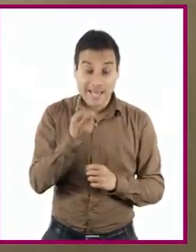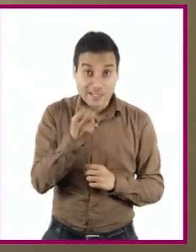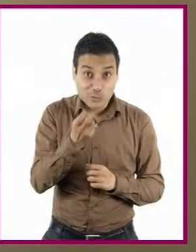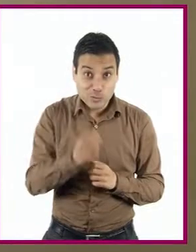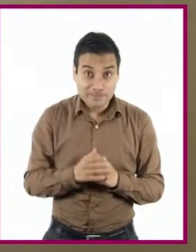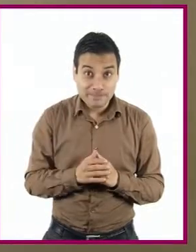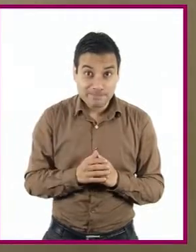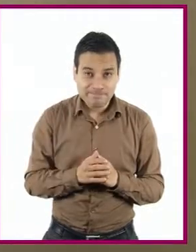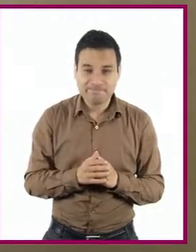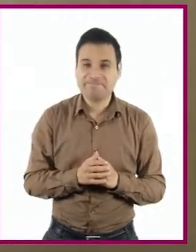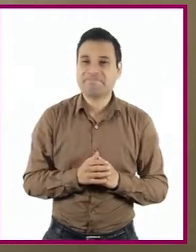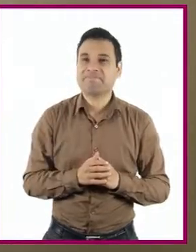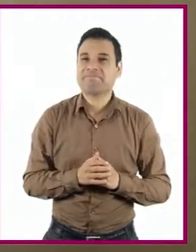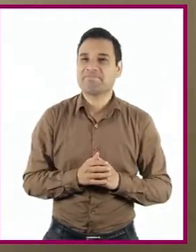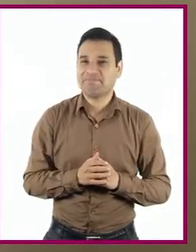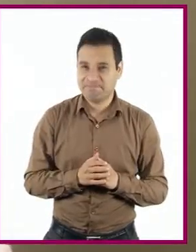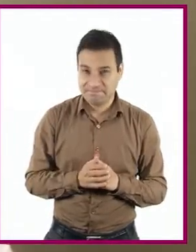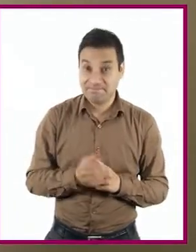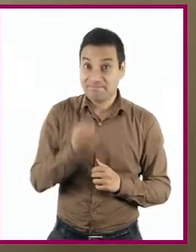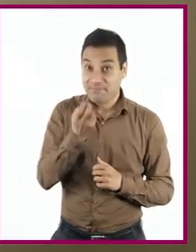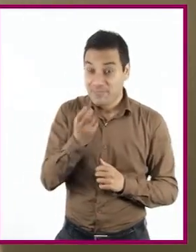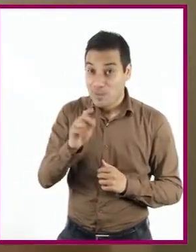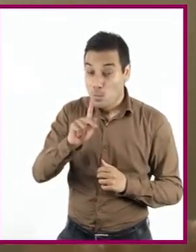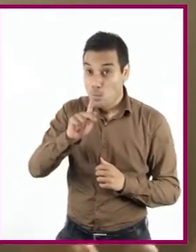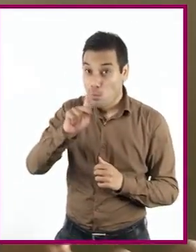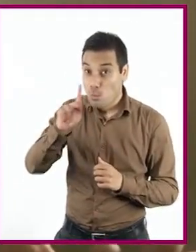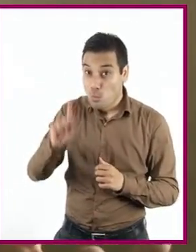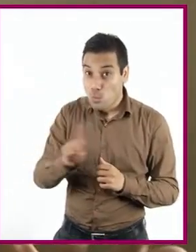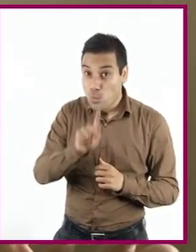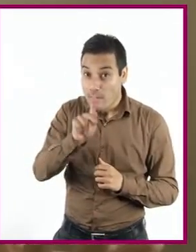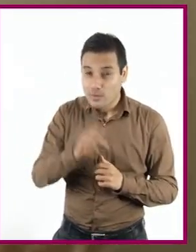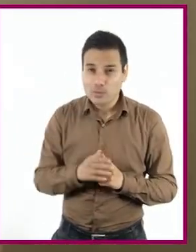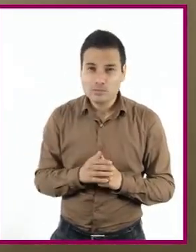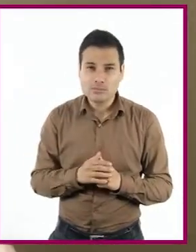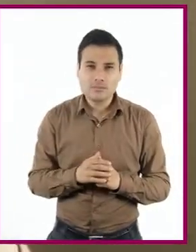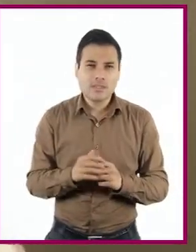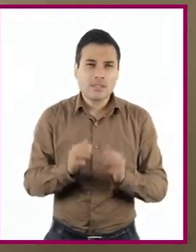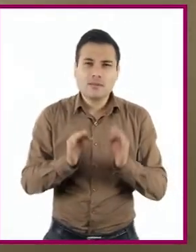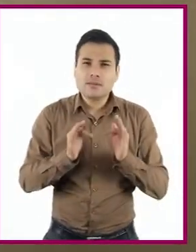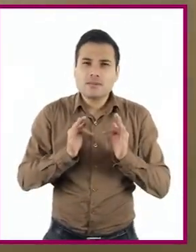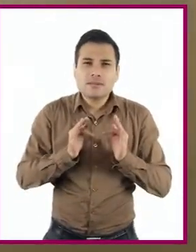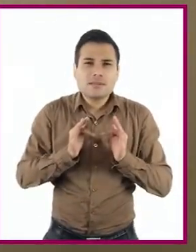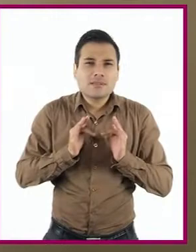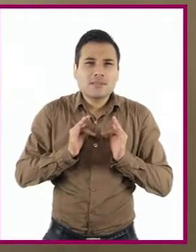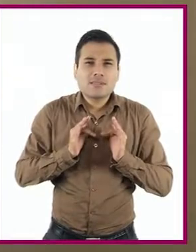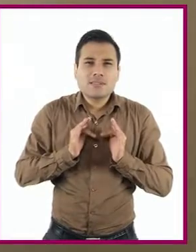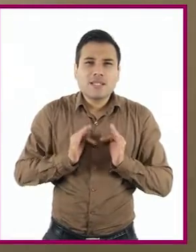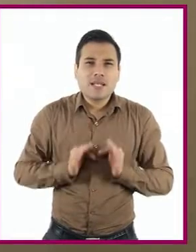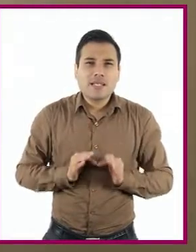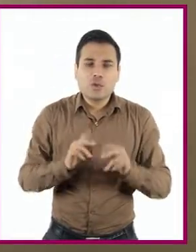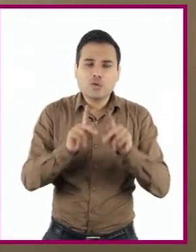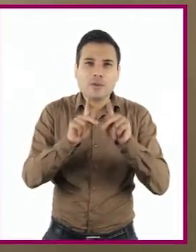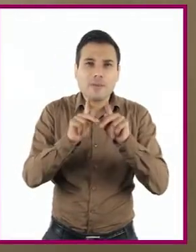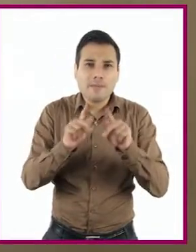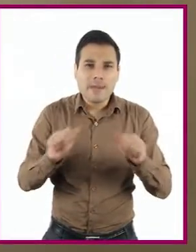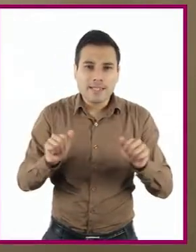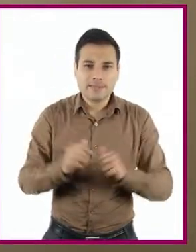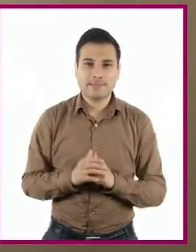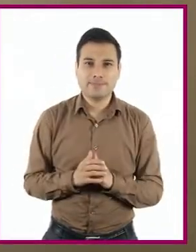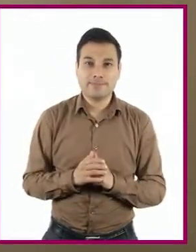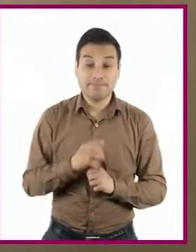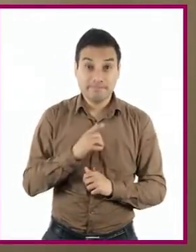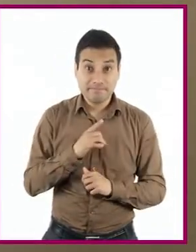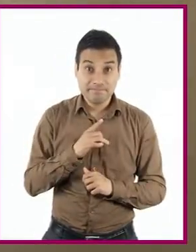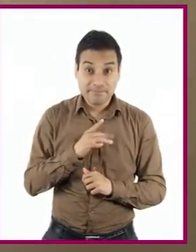aquel entonces en aquel pueblo vivieron muy tranquilos, con paz y sobre todo sin